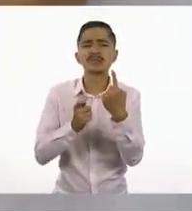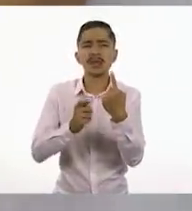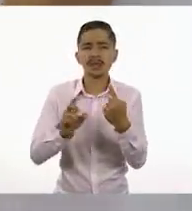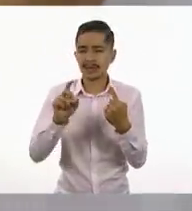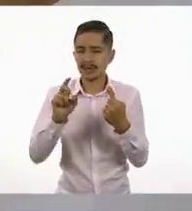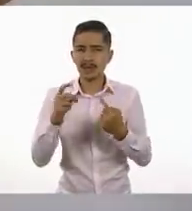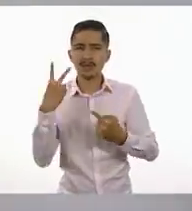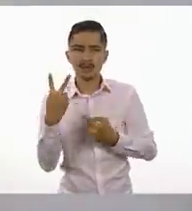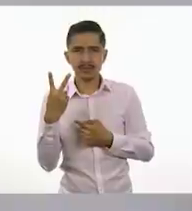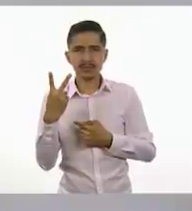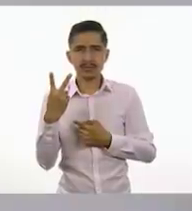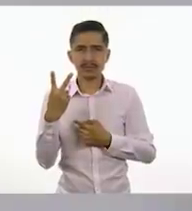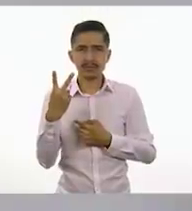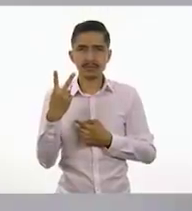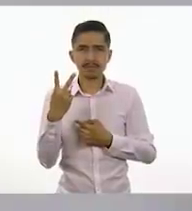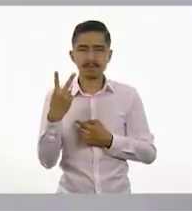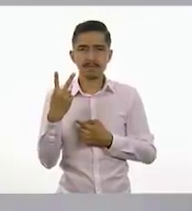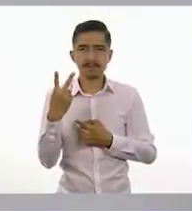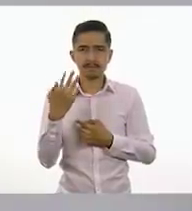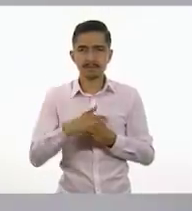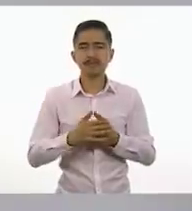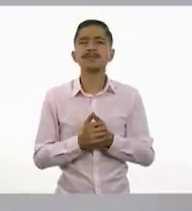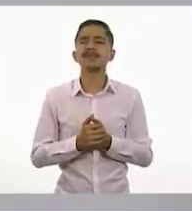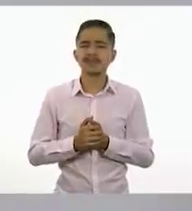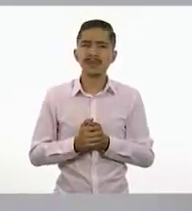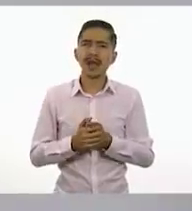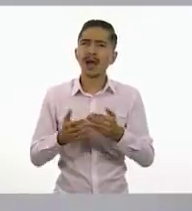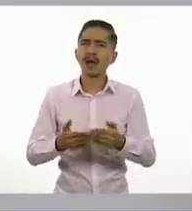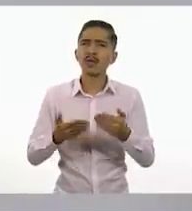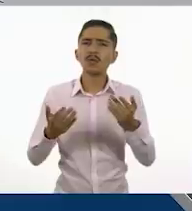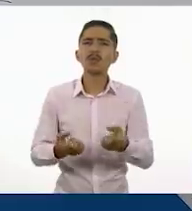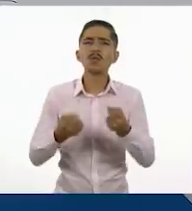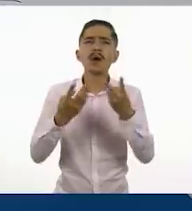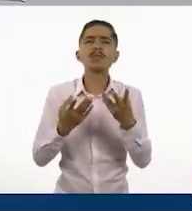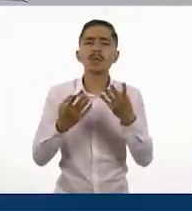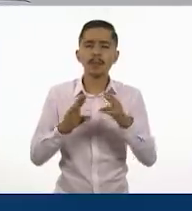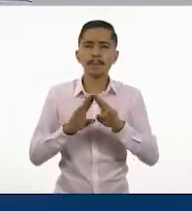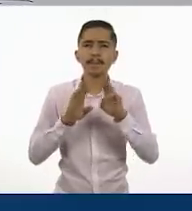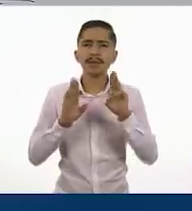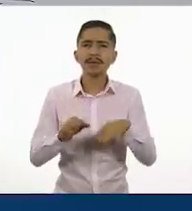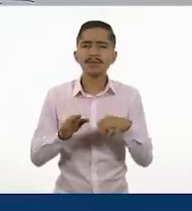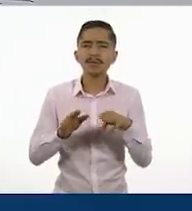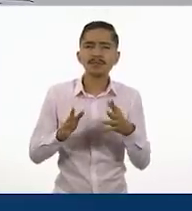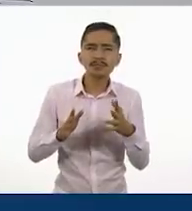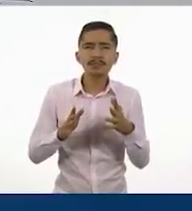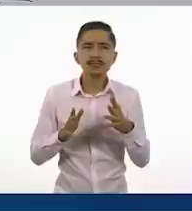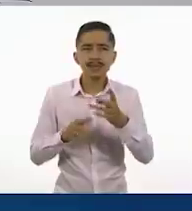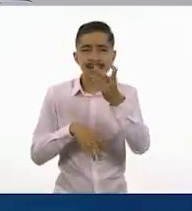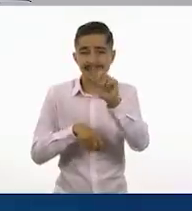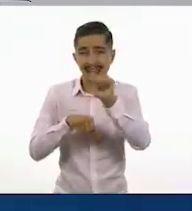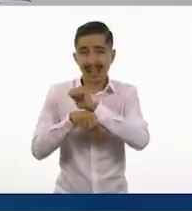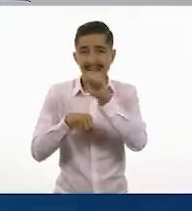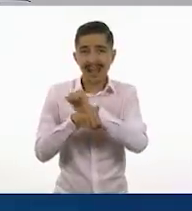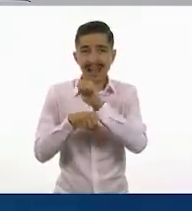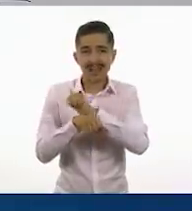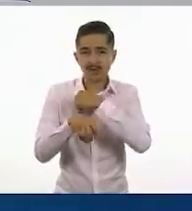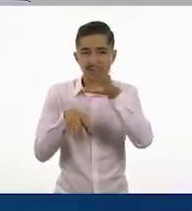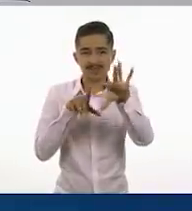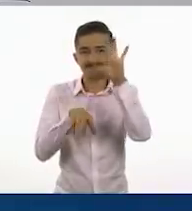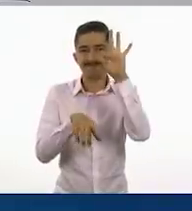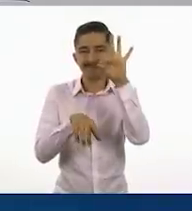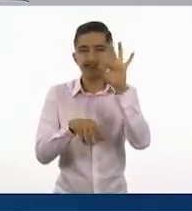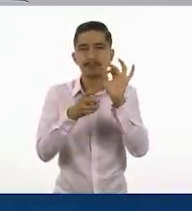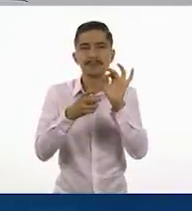32, ¿no? Sí. Entonces vamos a ver cuánto mide este carro que fue el que elegimos, que